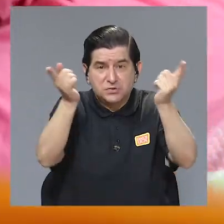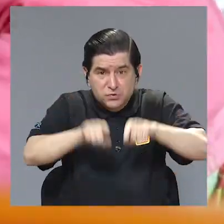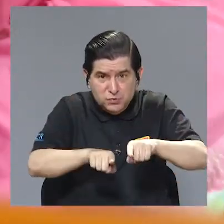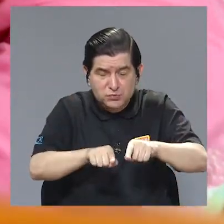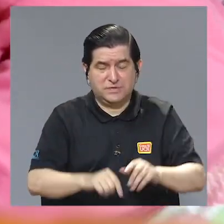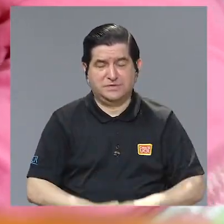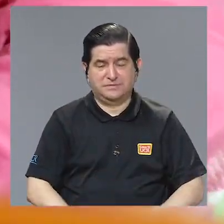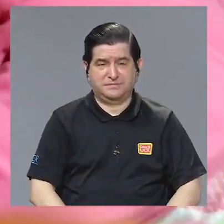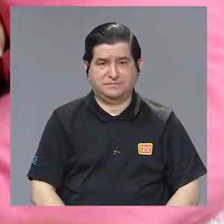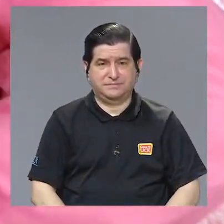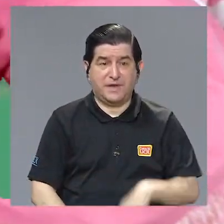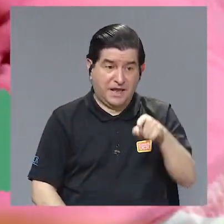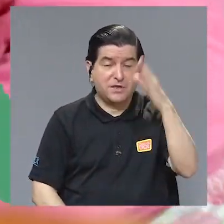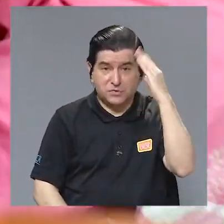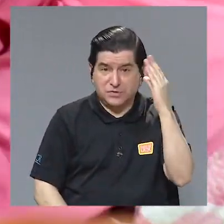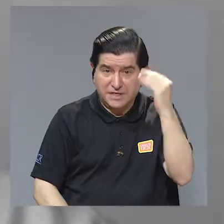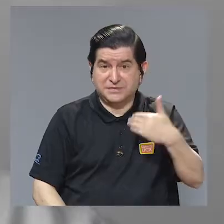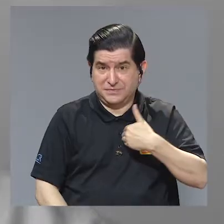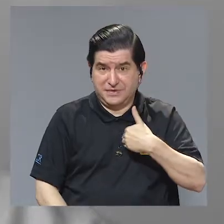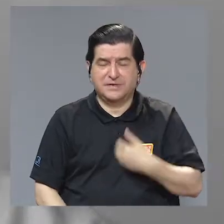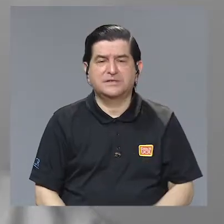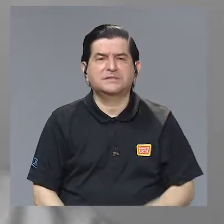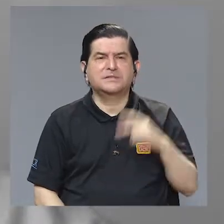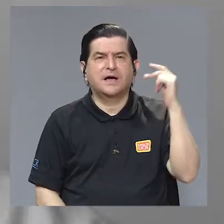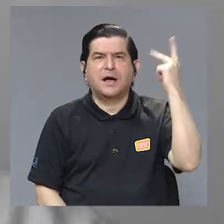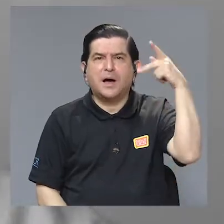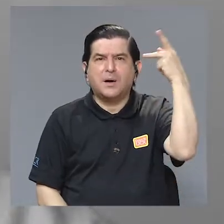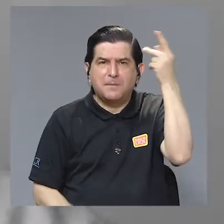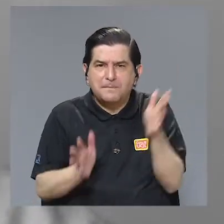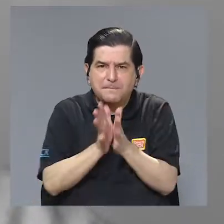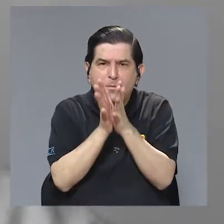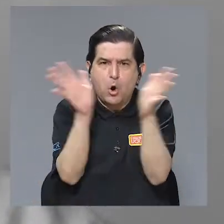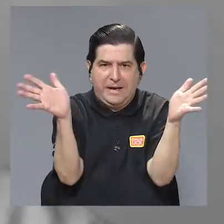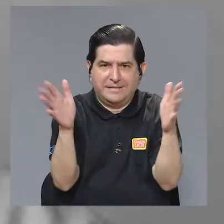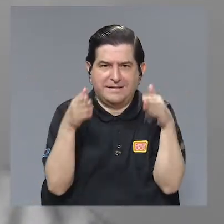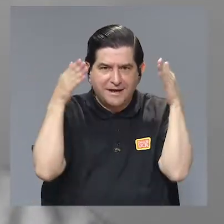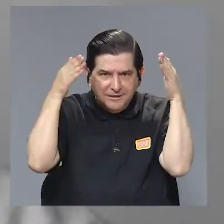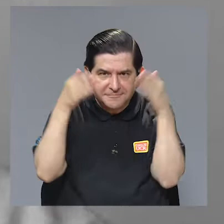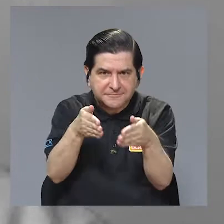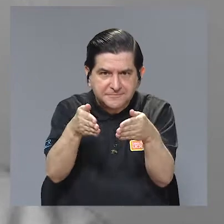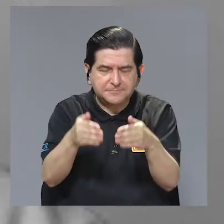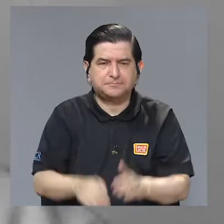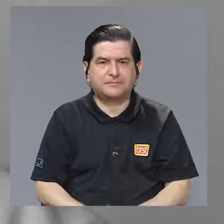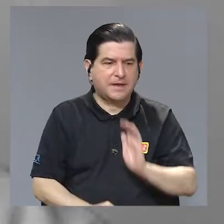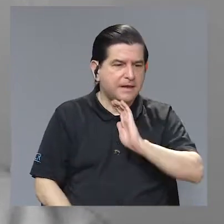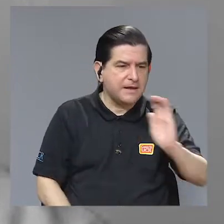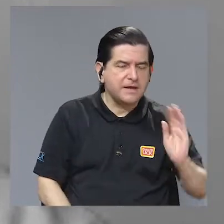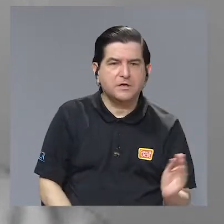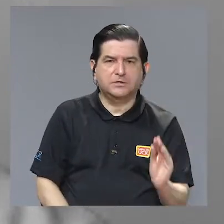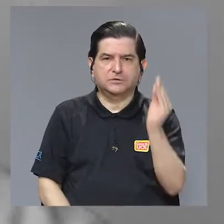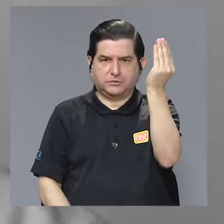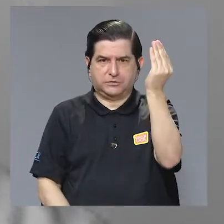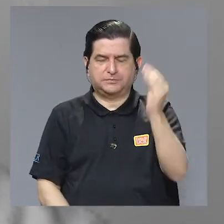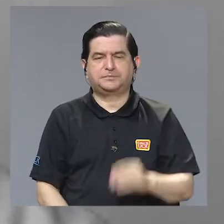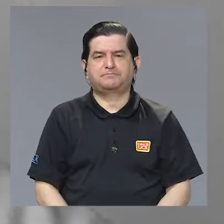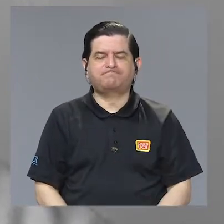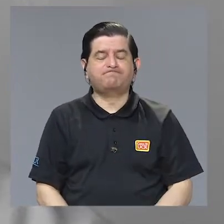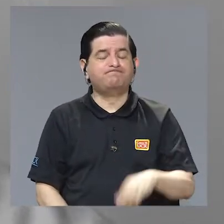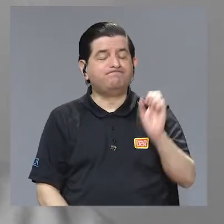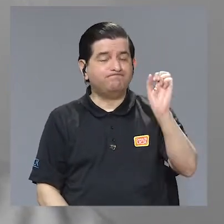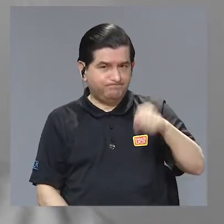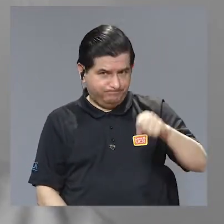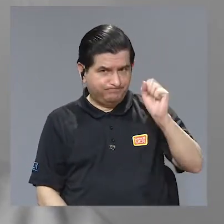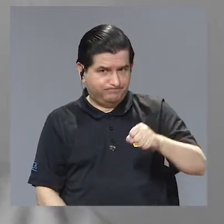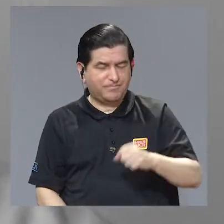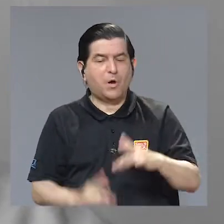o en las que pudieron haber vivido, ¿verdad? Las políticas públicas, sobre todo aquellas enfocadas en temas de niñez y adolescencia, sí